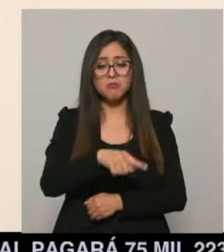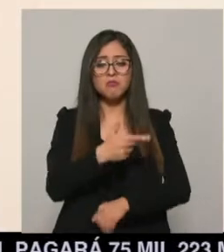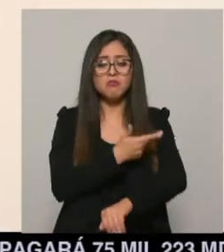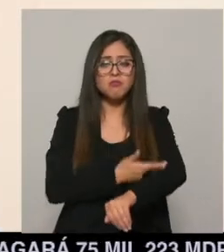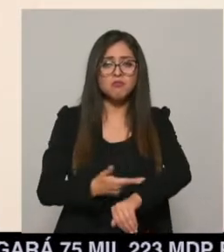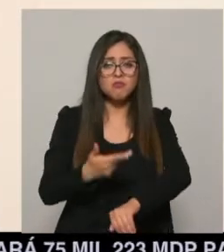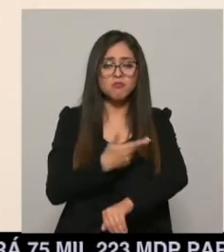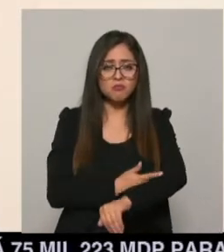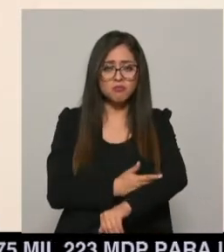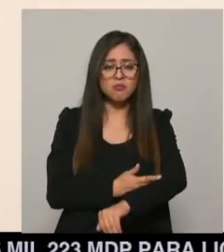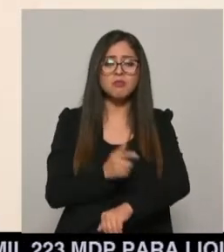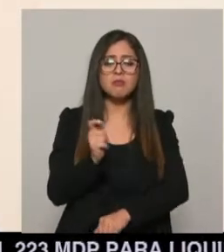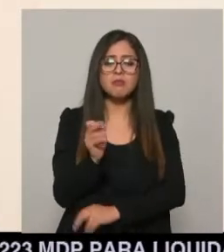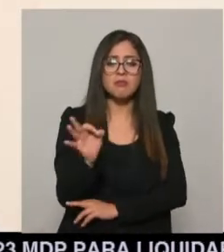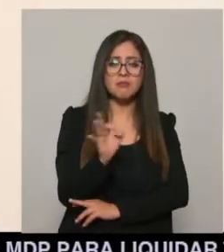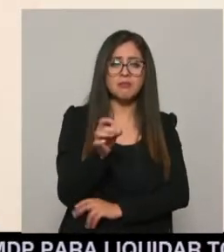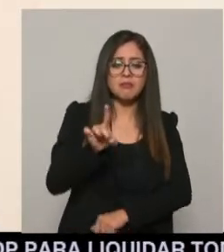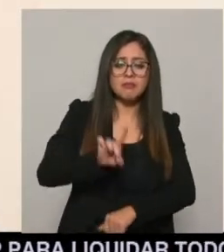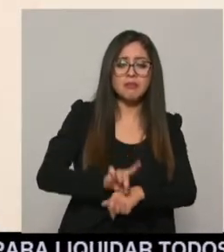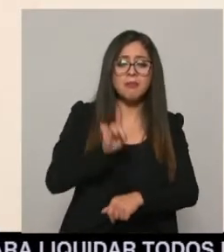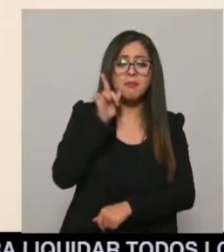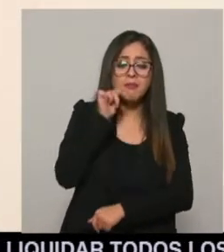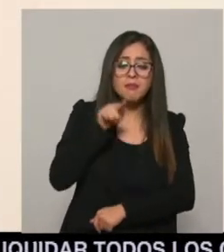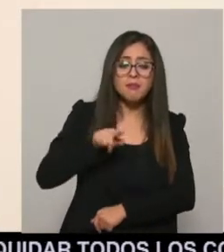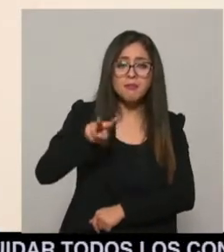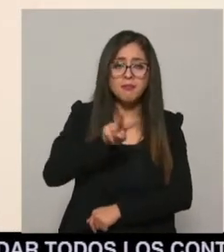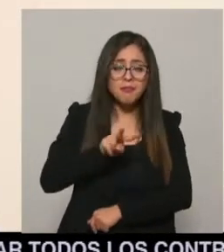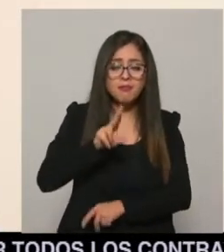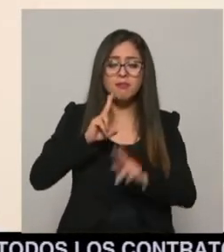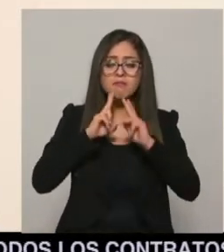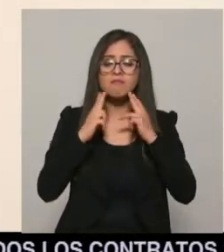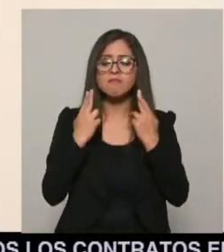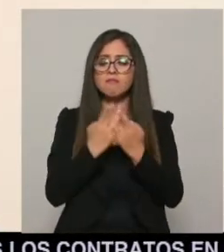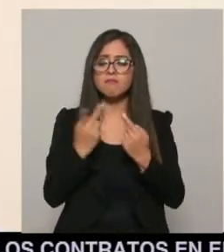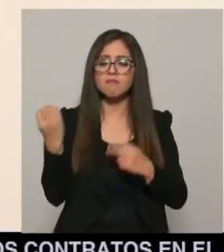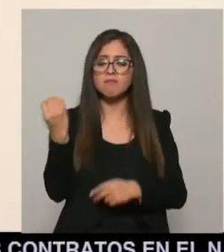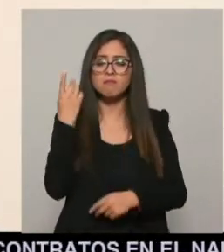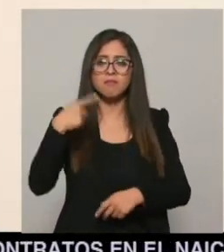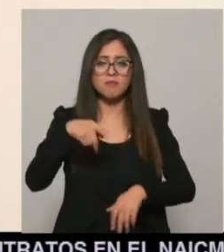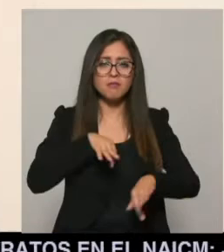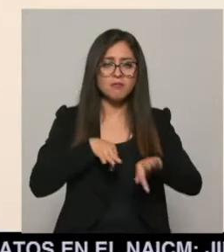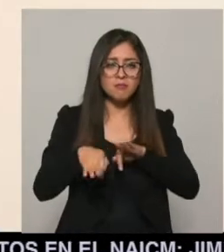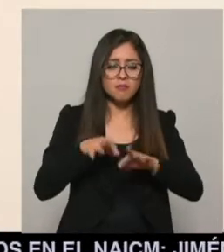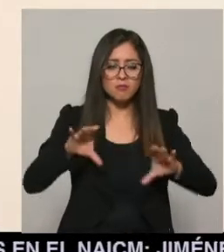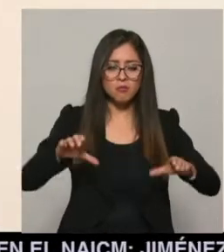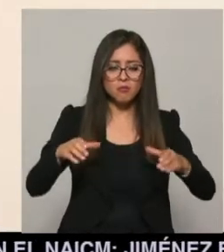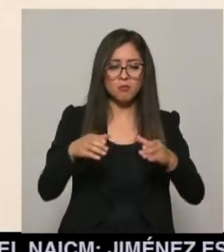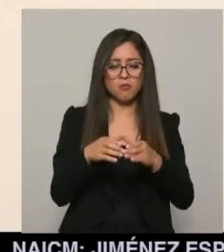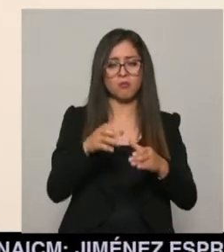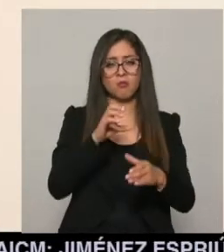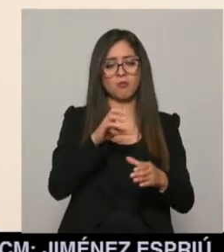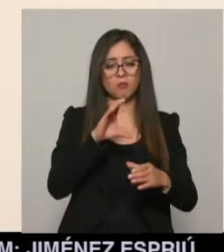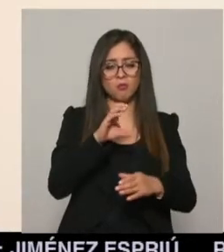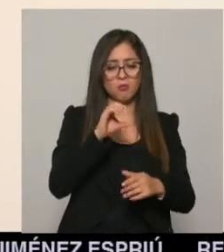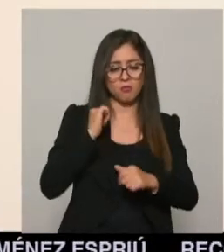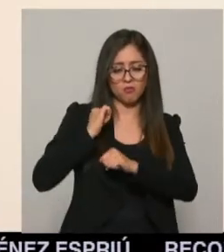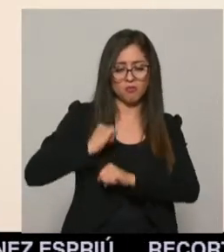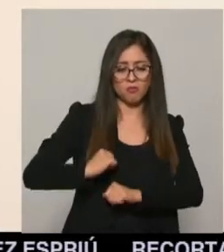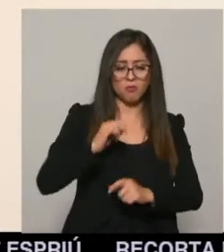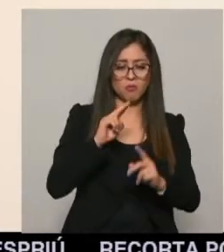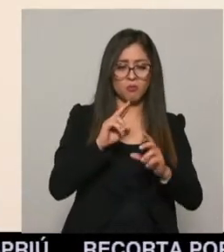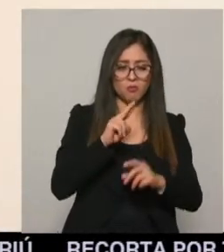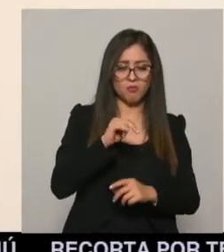día de mañana viernes tenemos sesión de trabajo en Comisiones Unidas de Planeación, en Comisiones Unidas